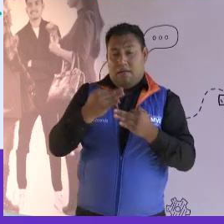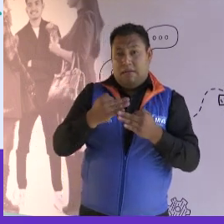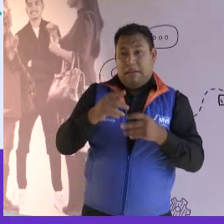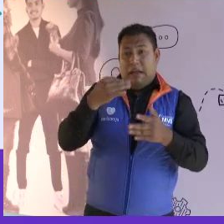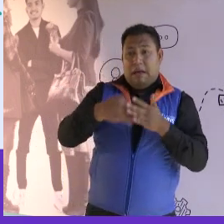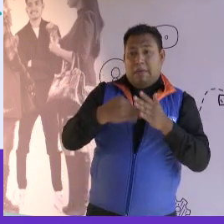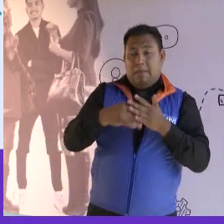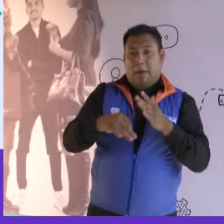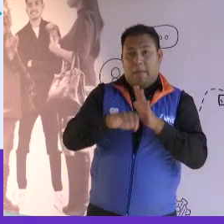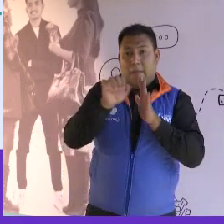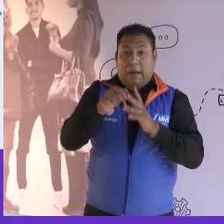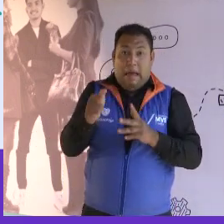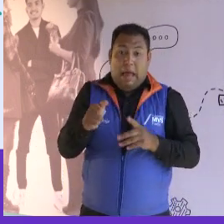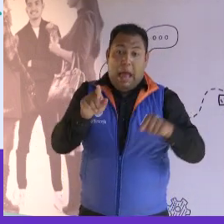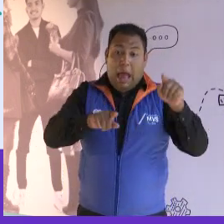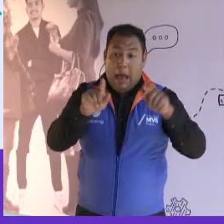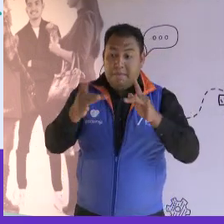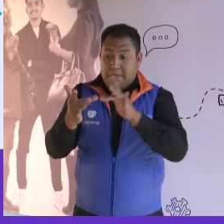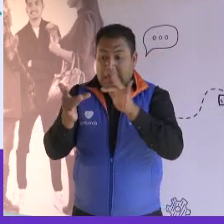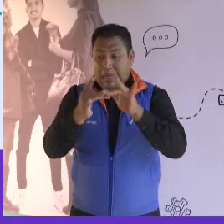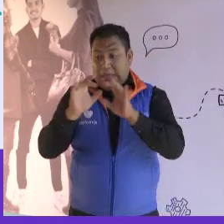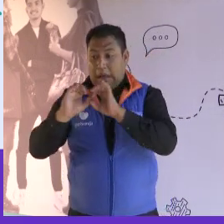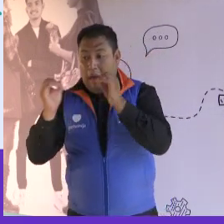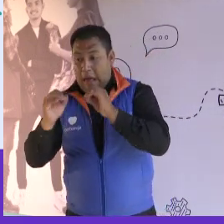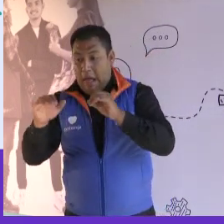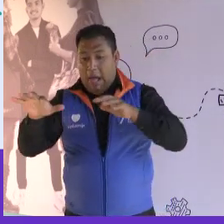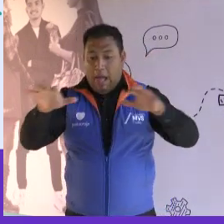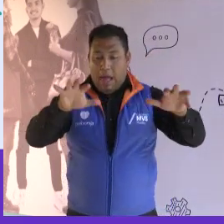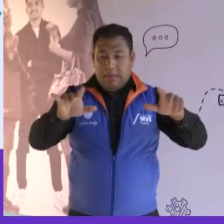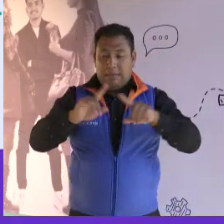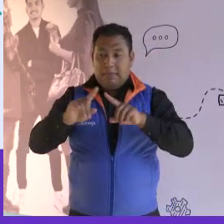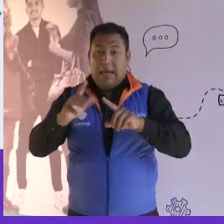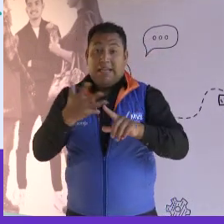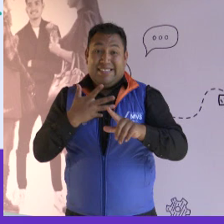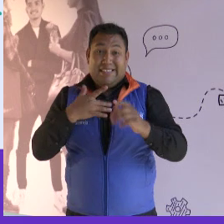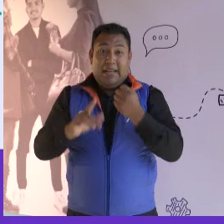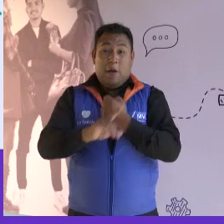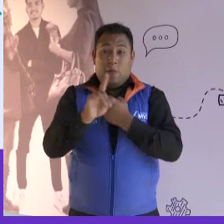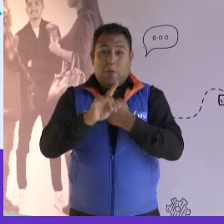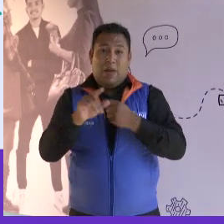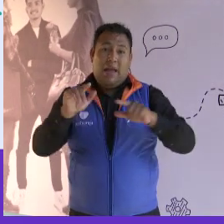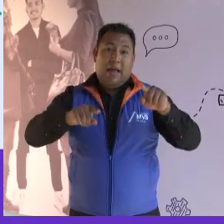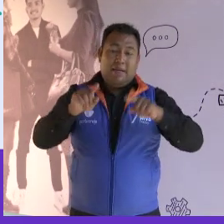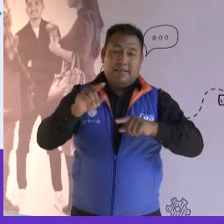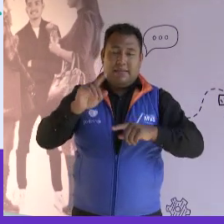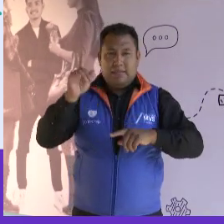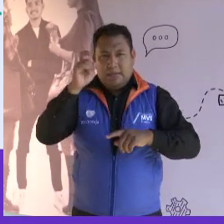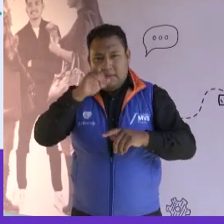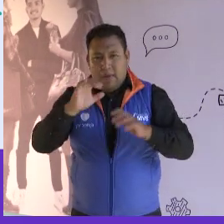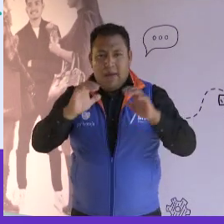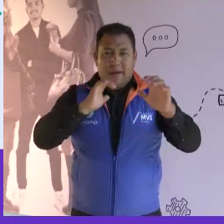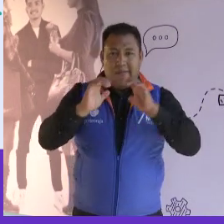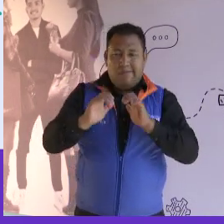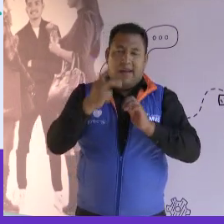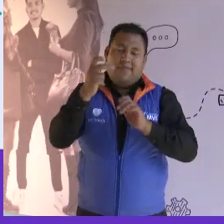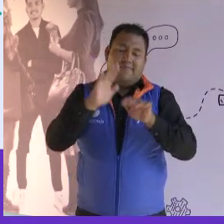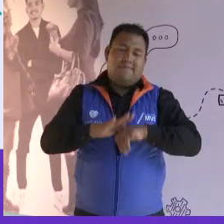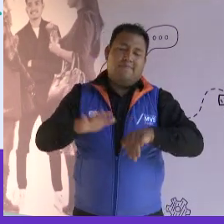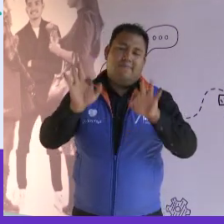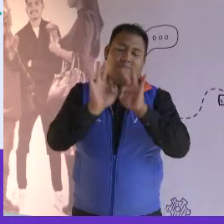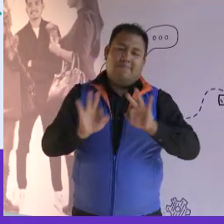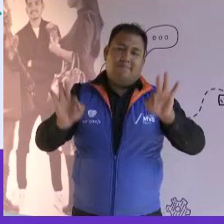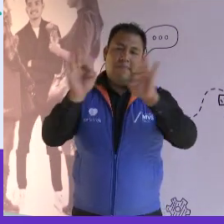pero sí ha ido apareciendo transversalmente el tema de comunicar y de poder ver qué es lo que